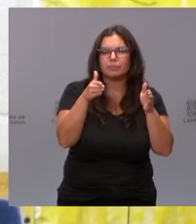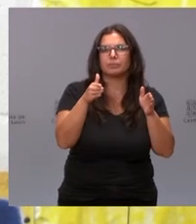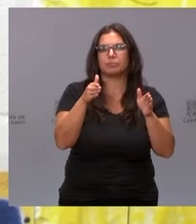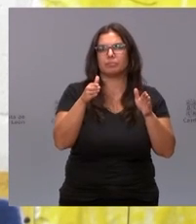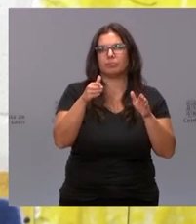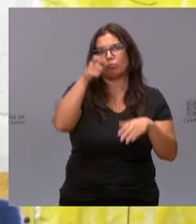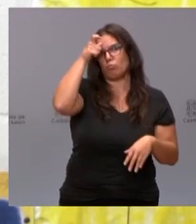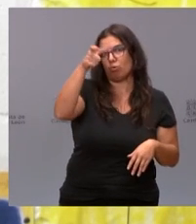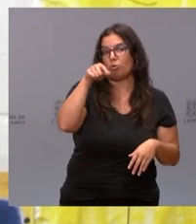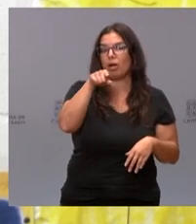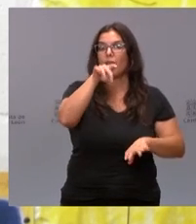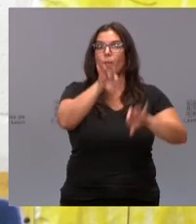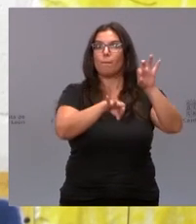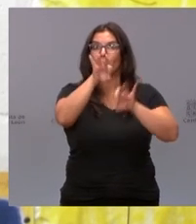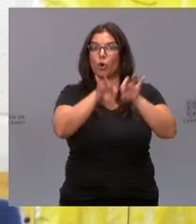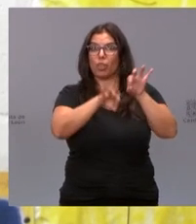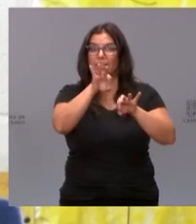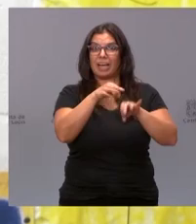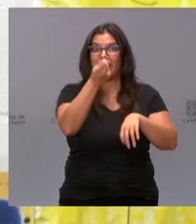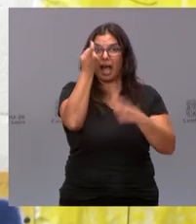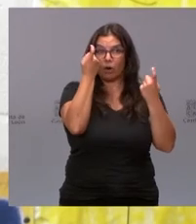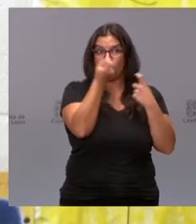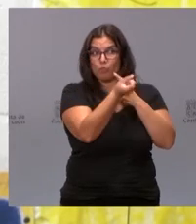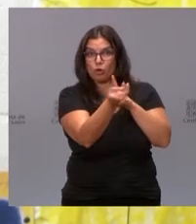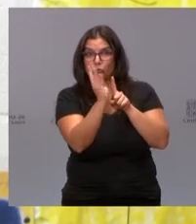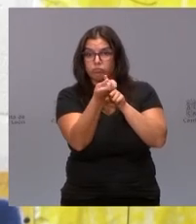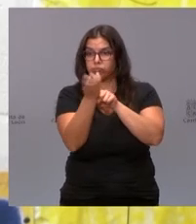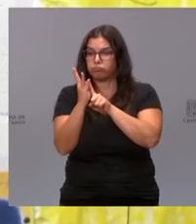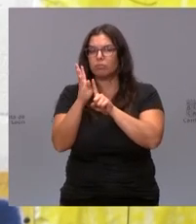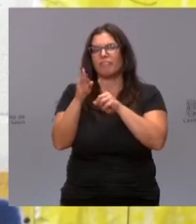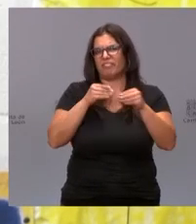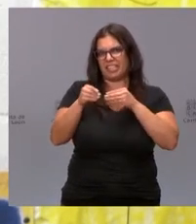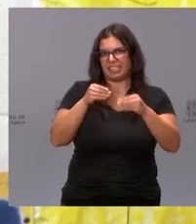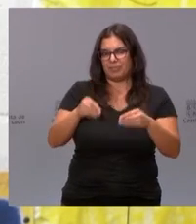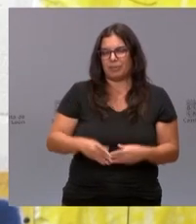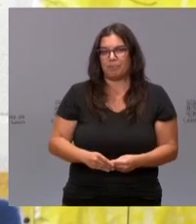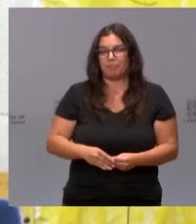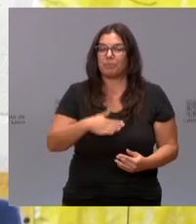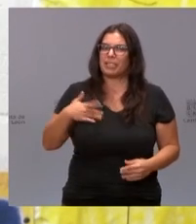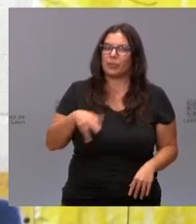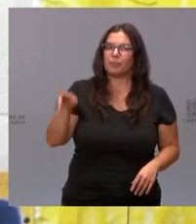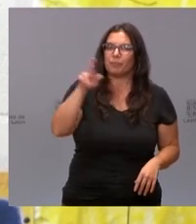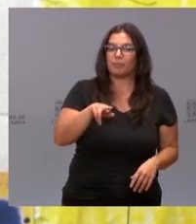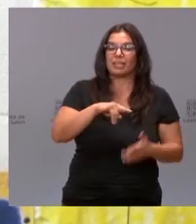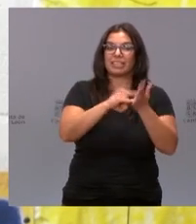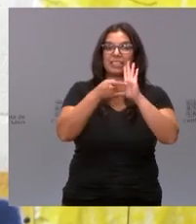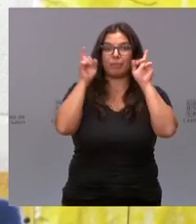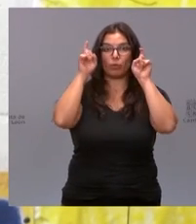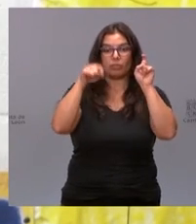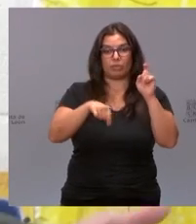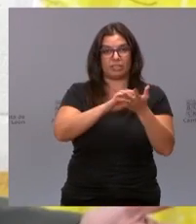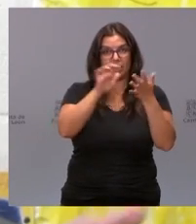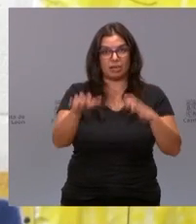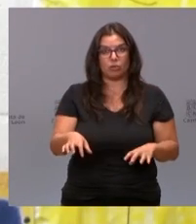con ratios flexibilizadas. Quiero insistir en que el sistema educativo de Castilla y